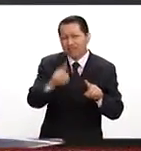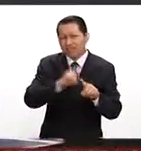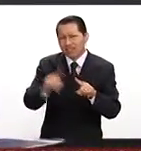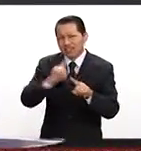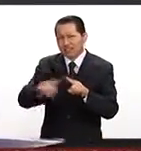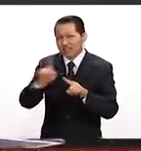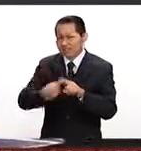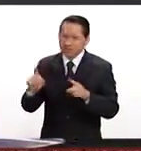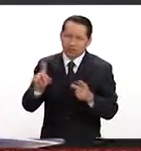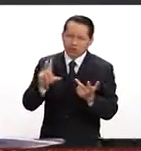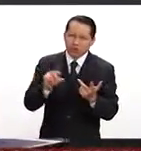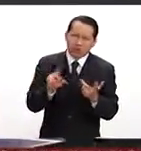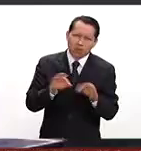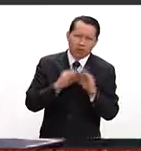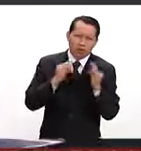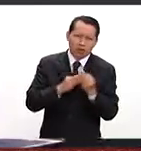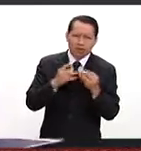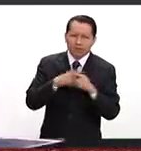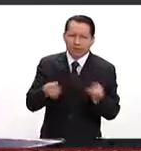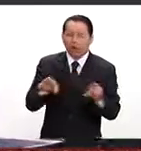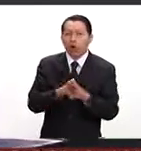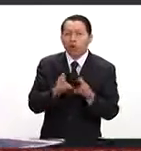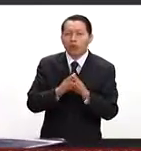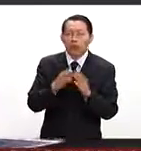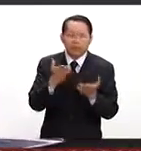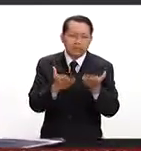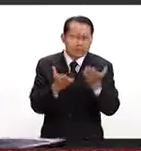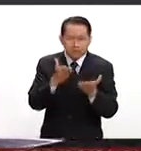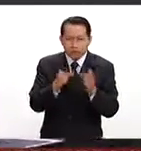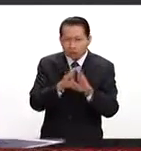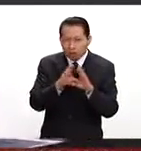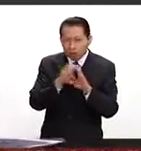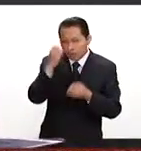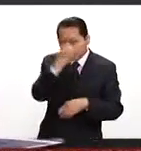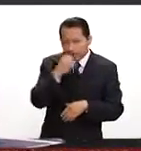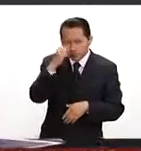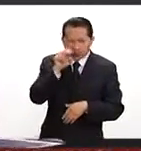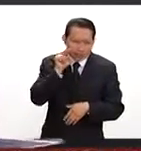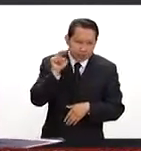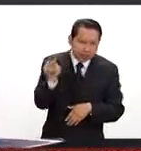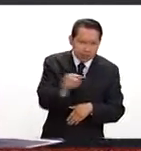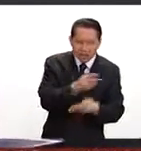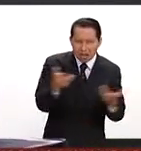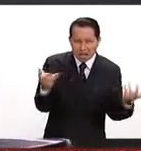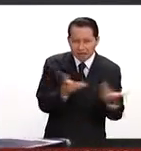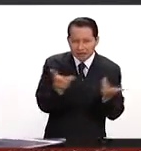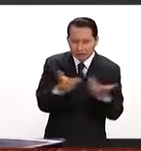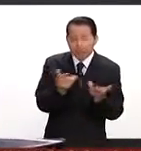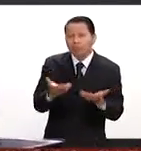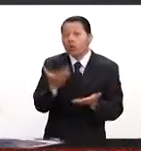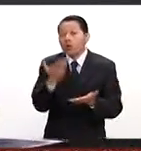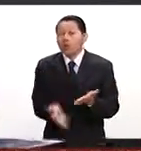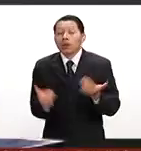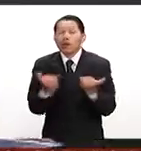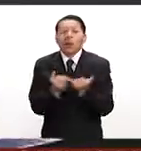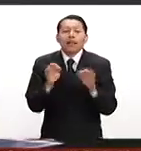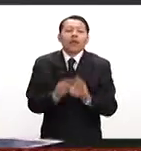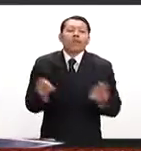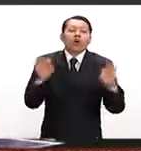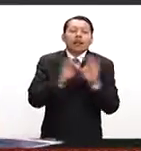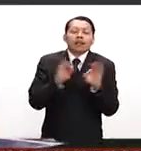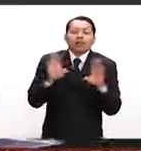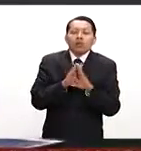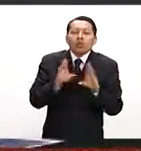así. Finalmente acabamos haciendo la distribución de acuerdo a cómo se dedican realmente. Ahora, lo importante es